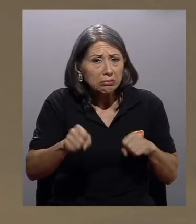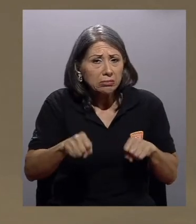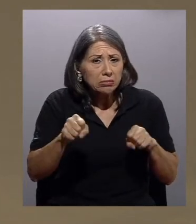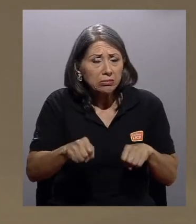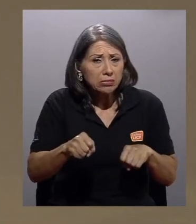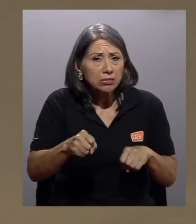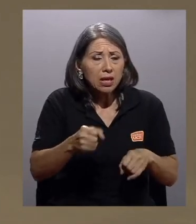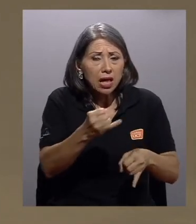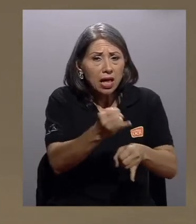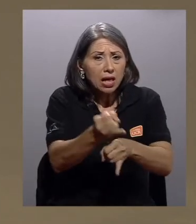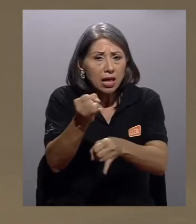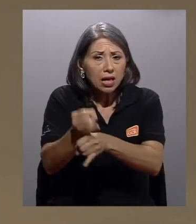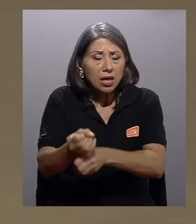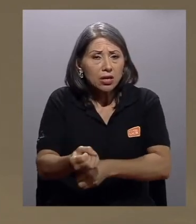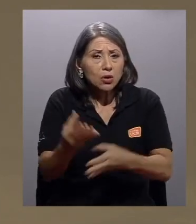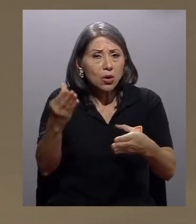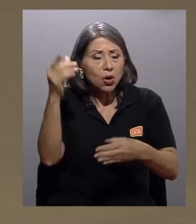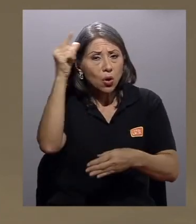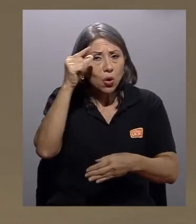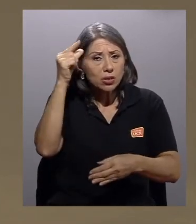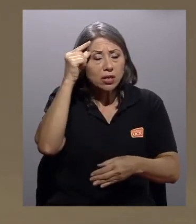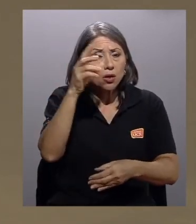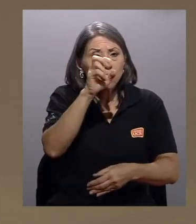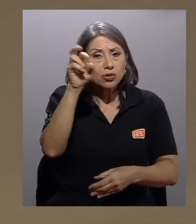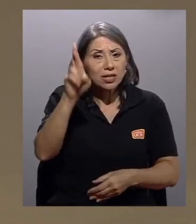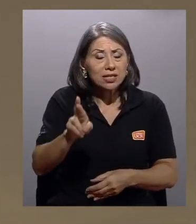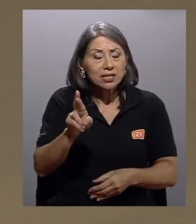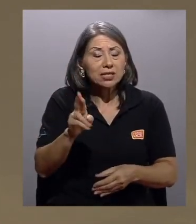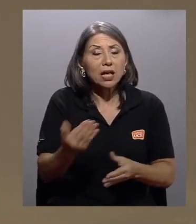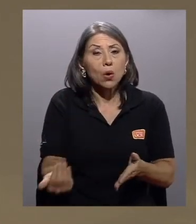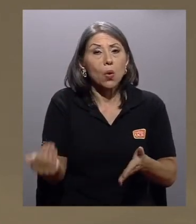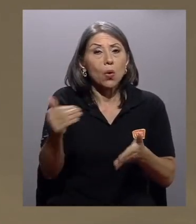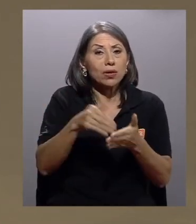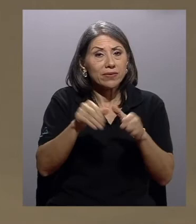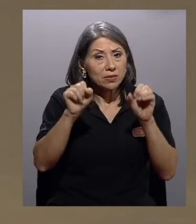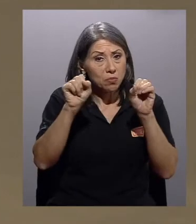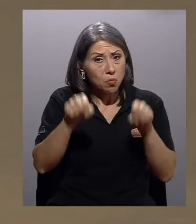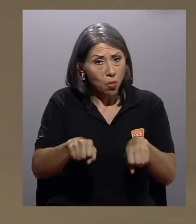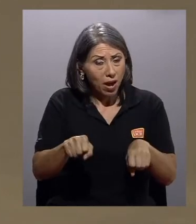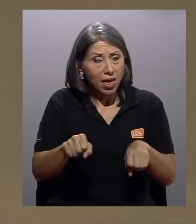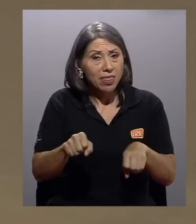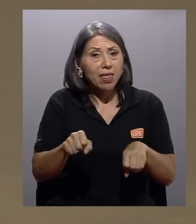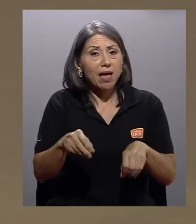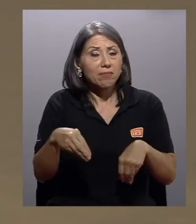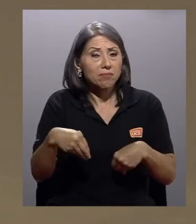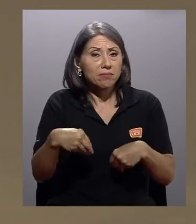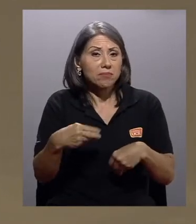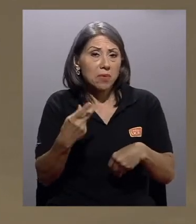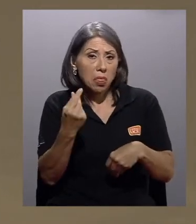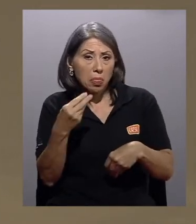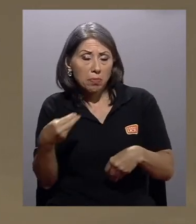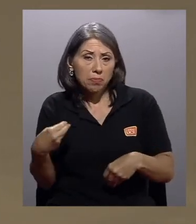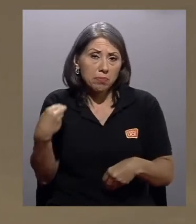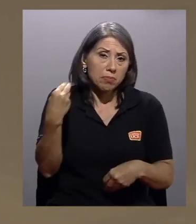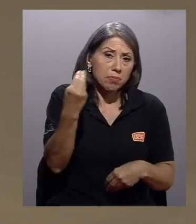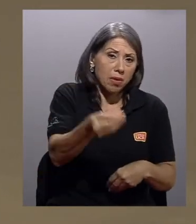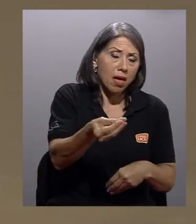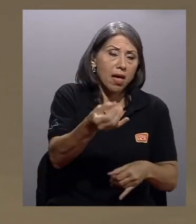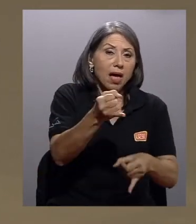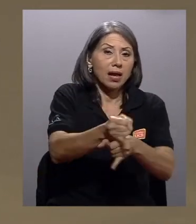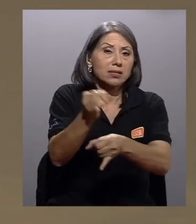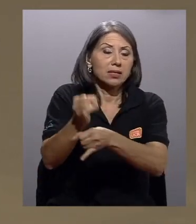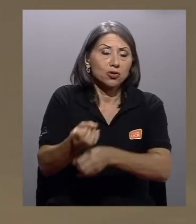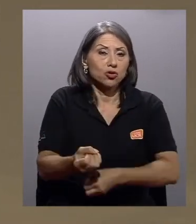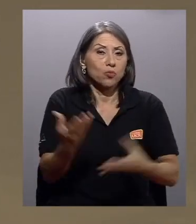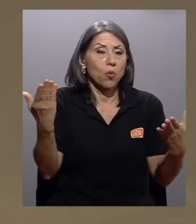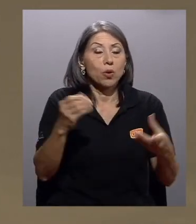Estado costarricense pueda volver a invertir, a inyectar dinero a las